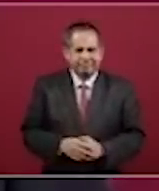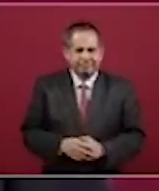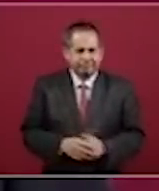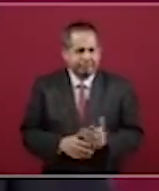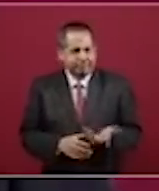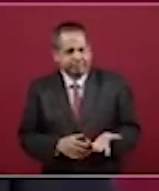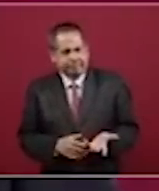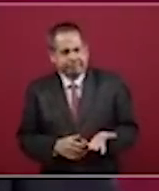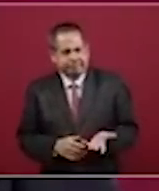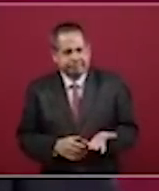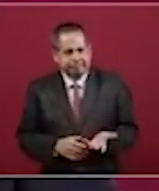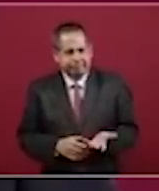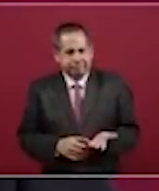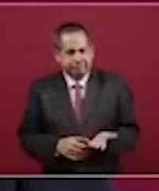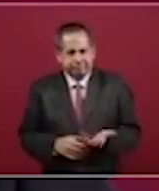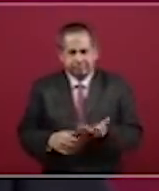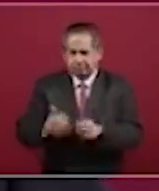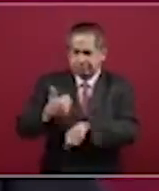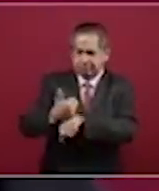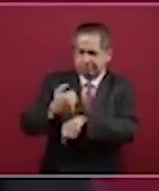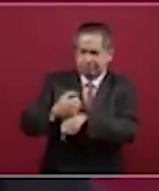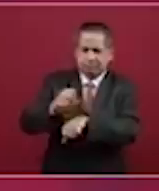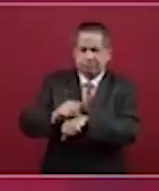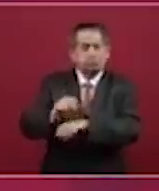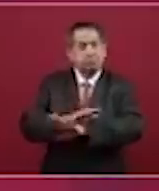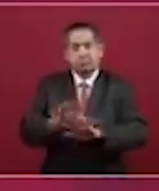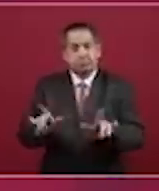Es decir, primaria, secundaria.